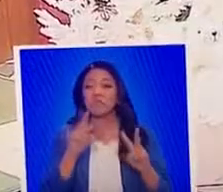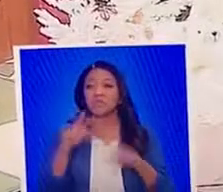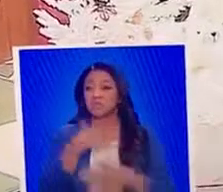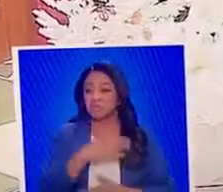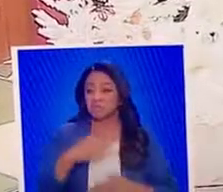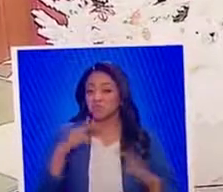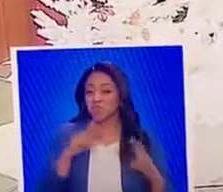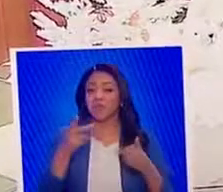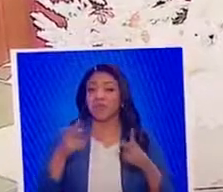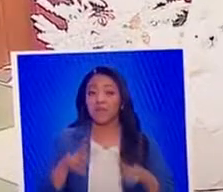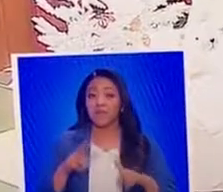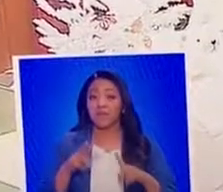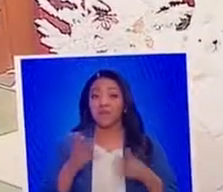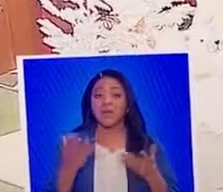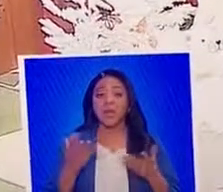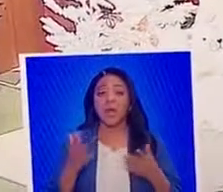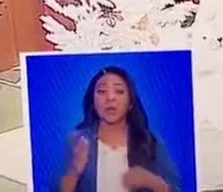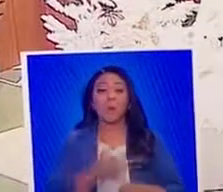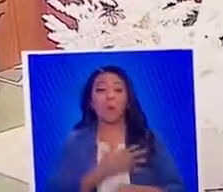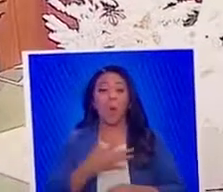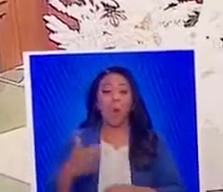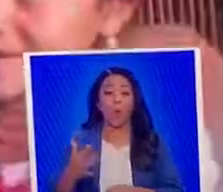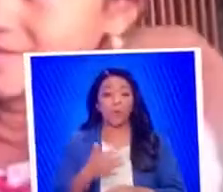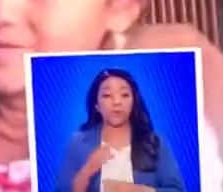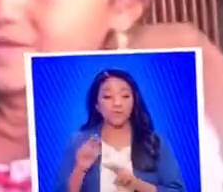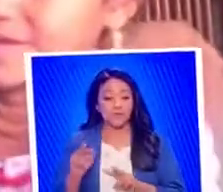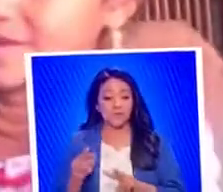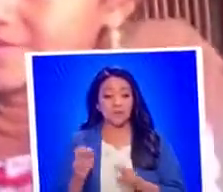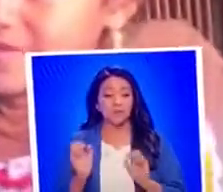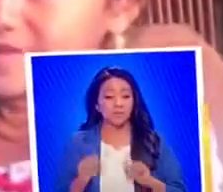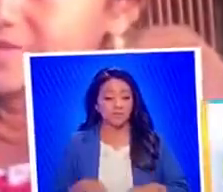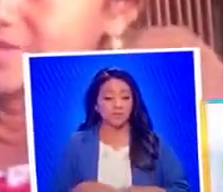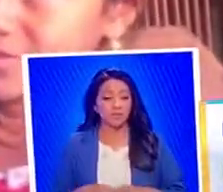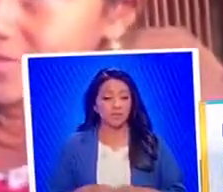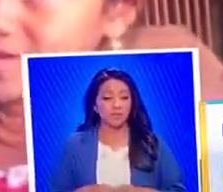lo es el concierto Los Niños por la Música.